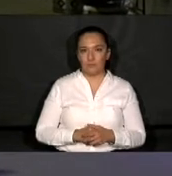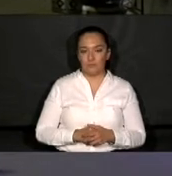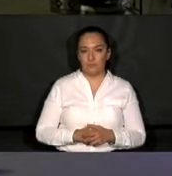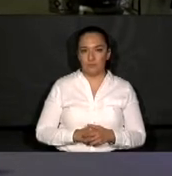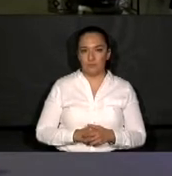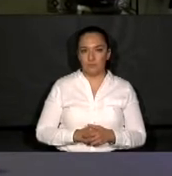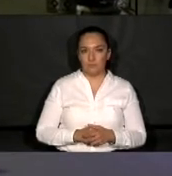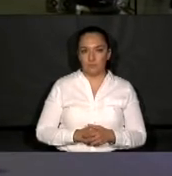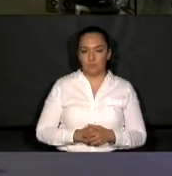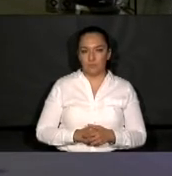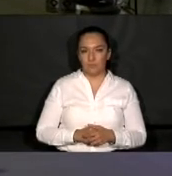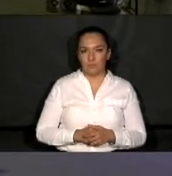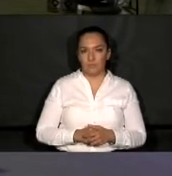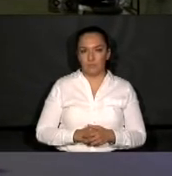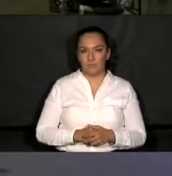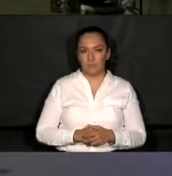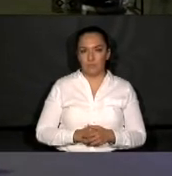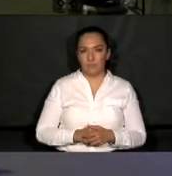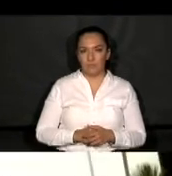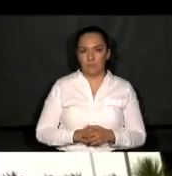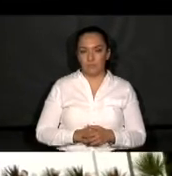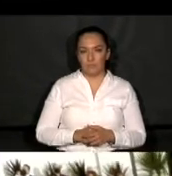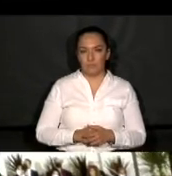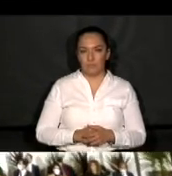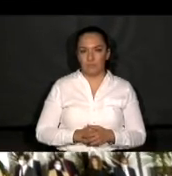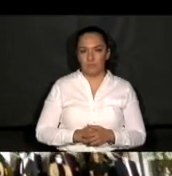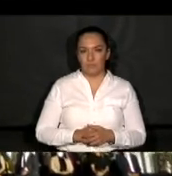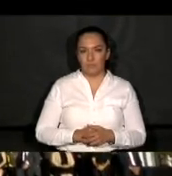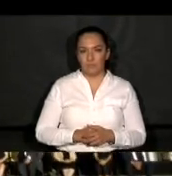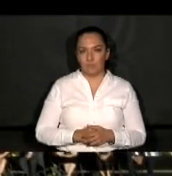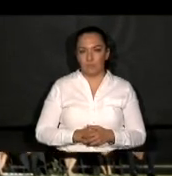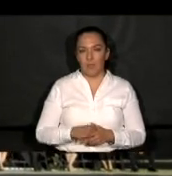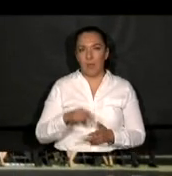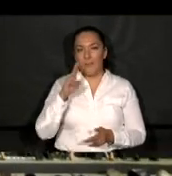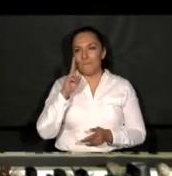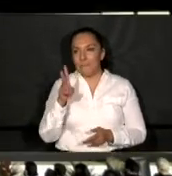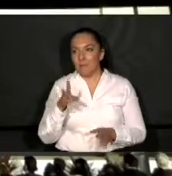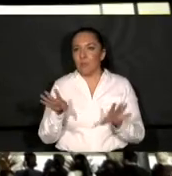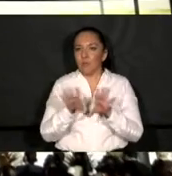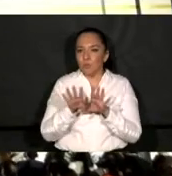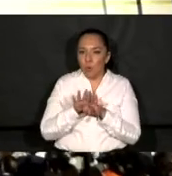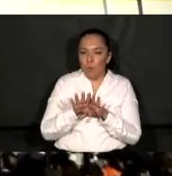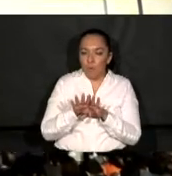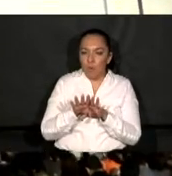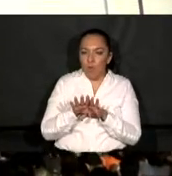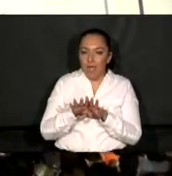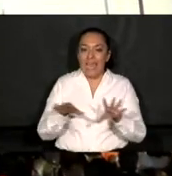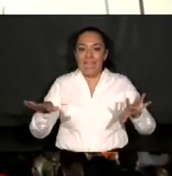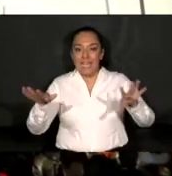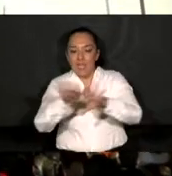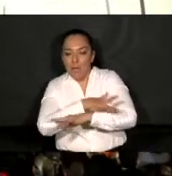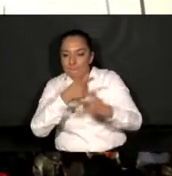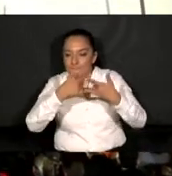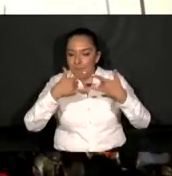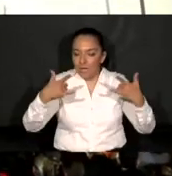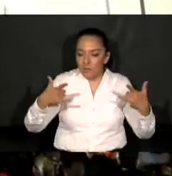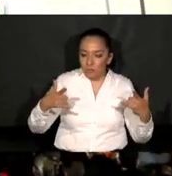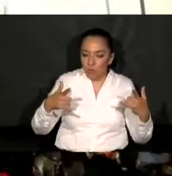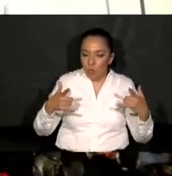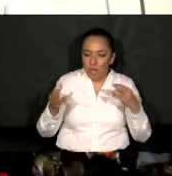Sin duda, el actual es un panorama inédito que pareciera conformar todo